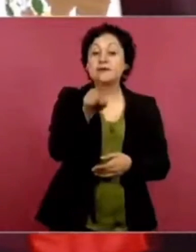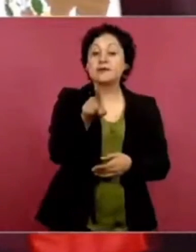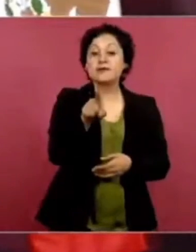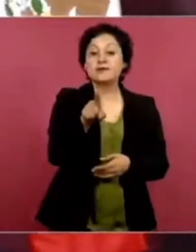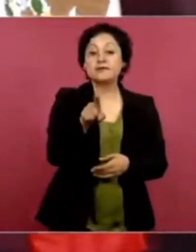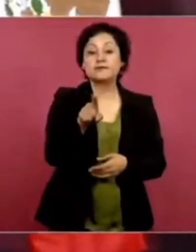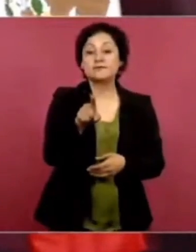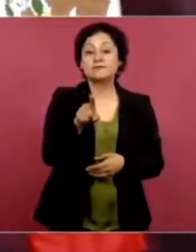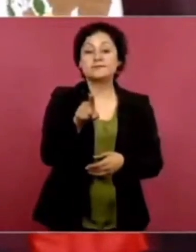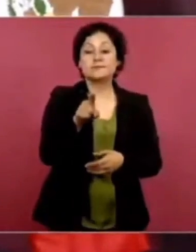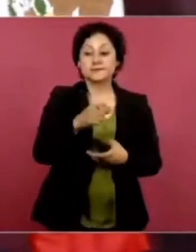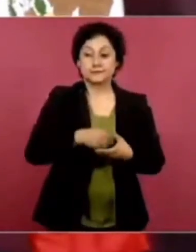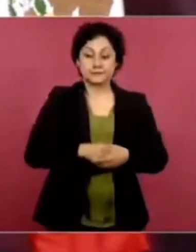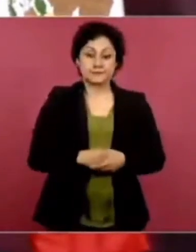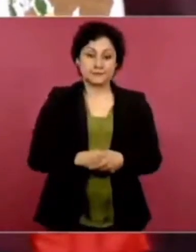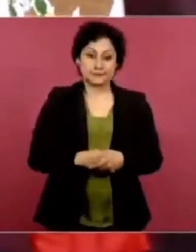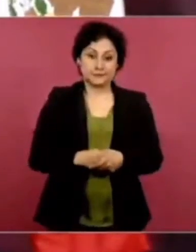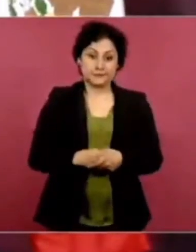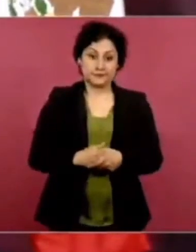fue